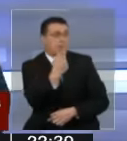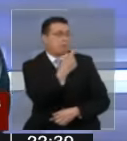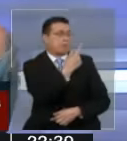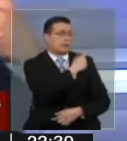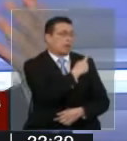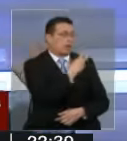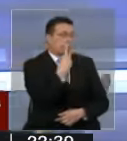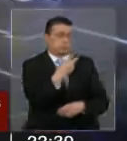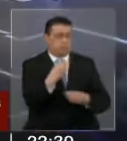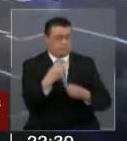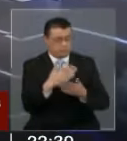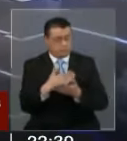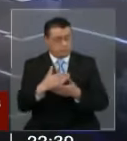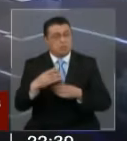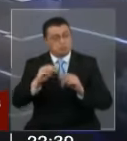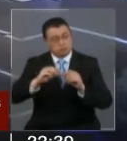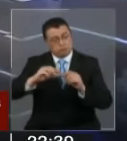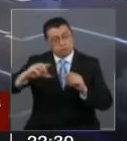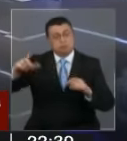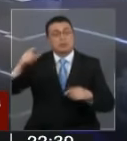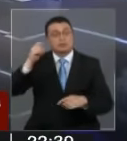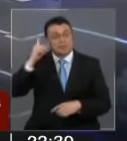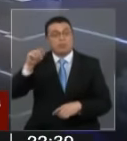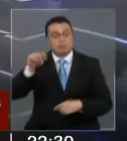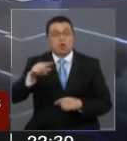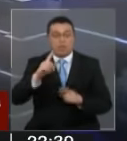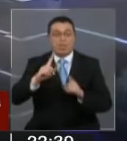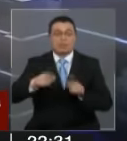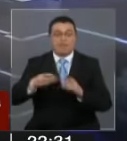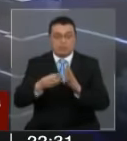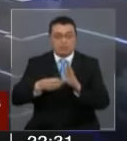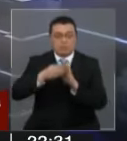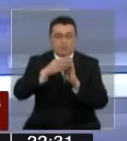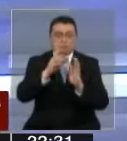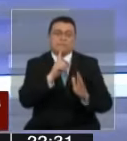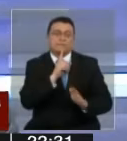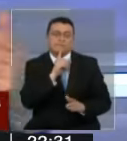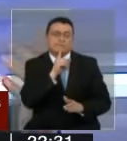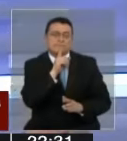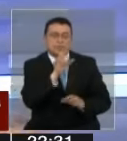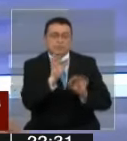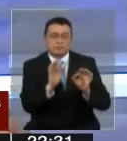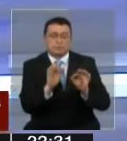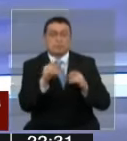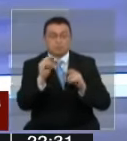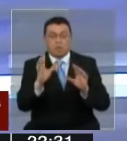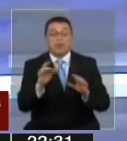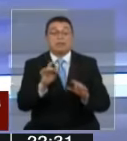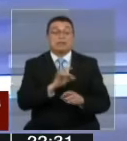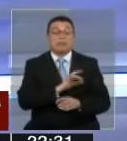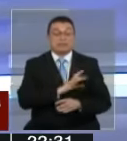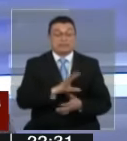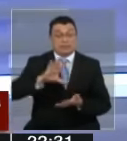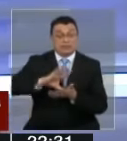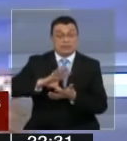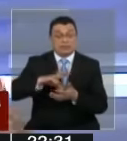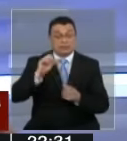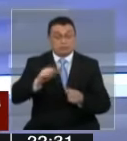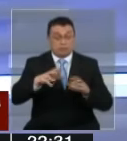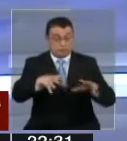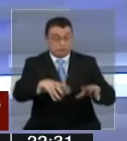exitosos, sabemos cómo se hizo, pero hoy día tenemos que empezar a agregar valor. Tener un país exclusivamente